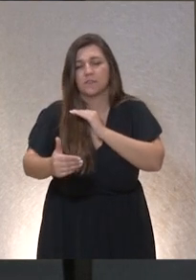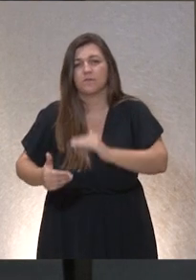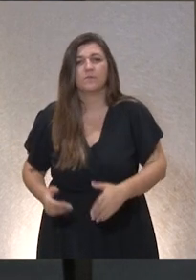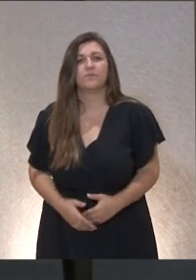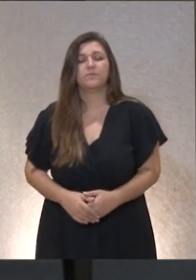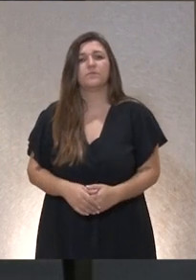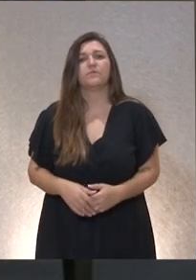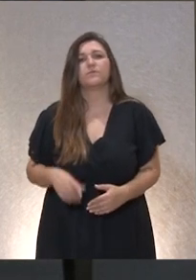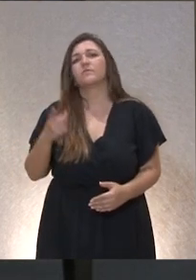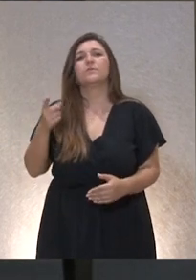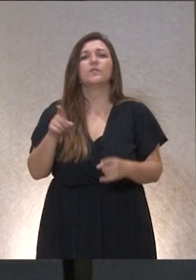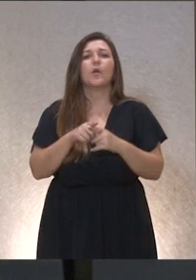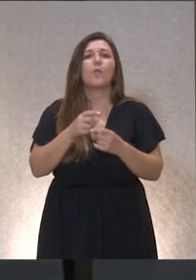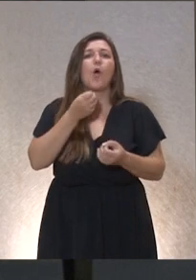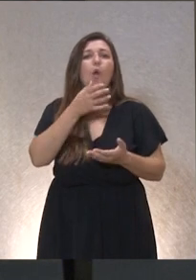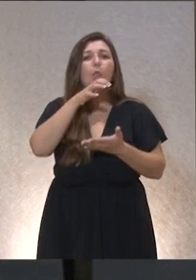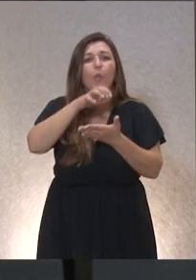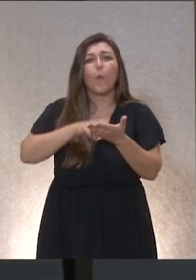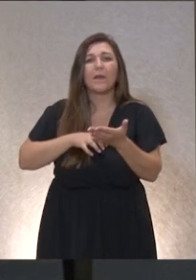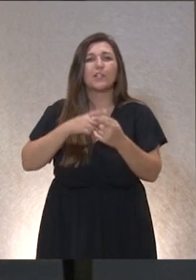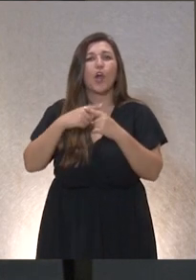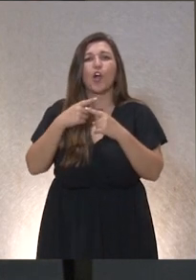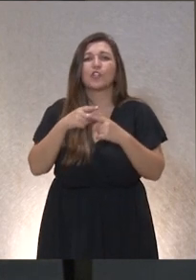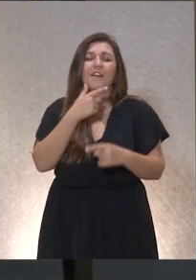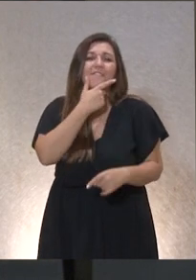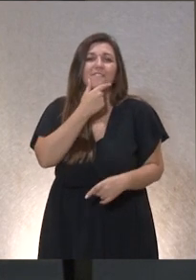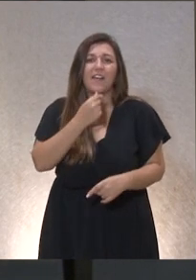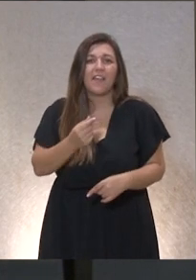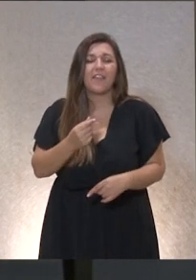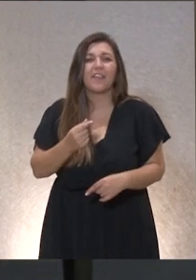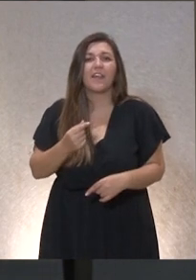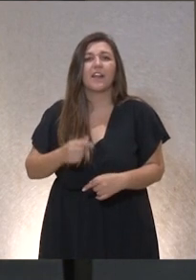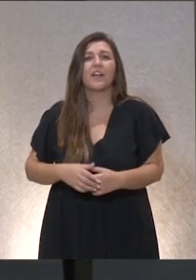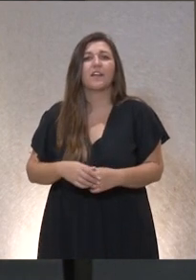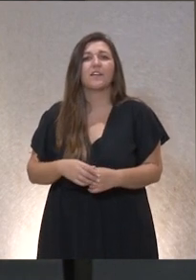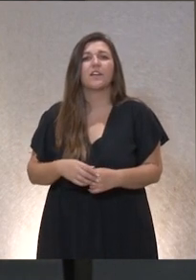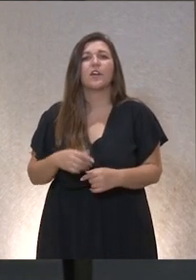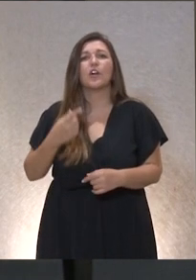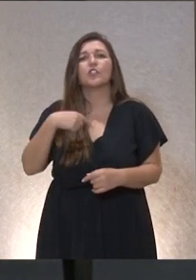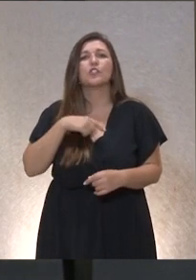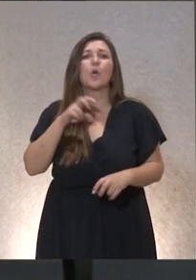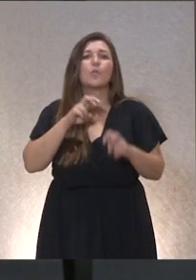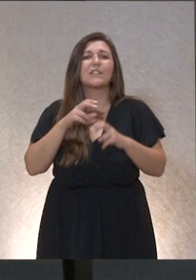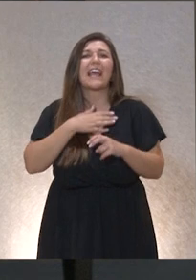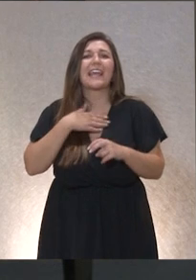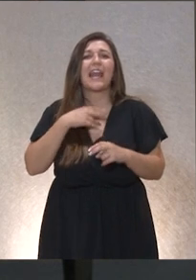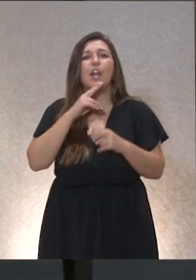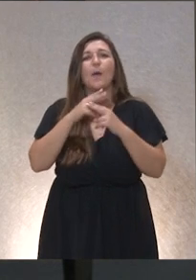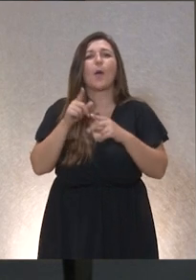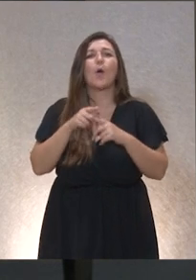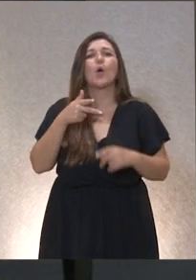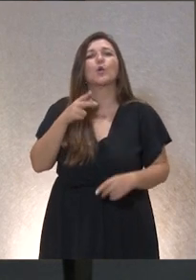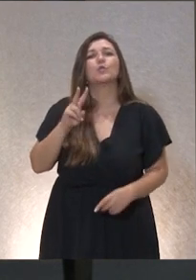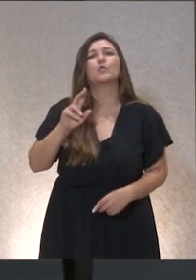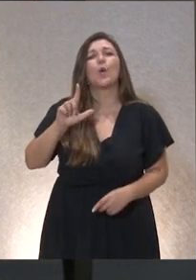documento con cines muy sencilles que Nosotros llamamos La Chuleta que estamos buscando un nombre un poco más formal a La Chuleta Pero sigue